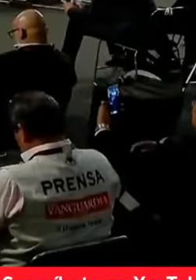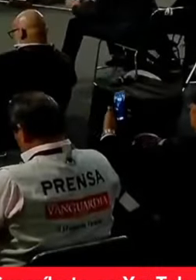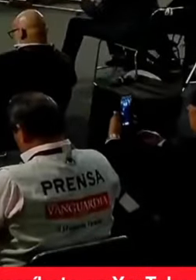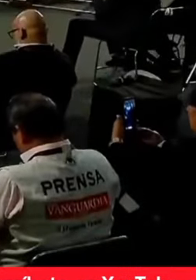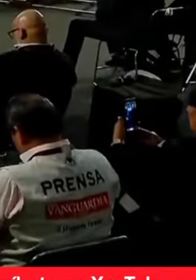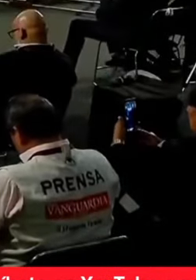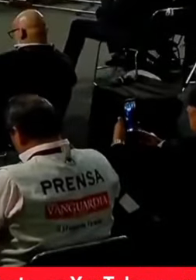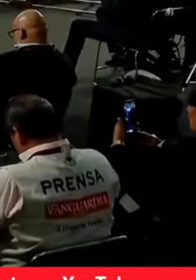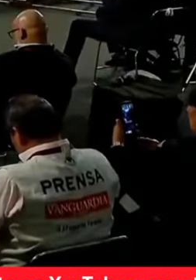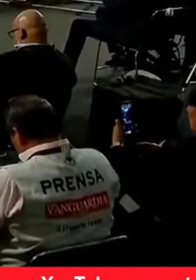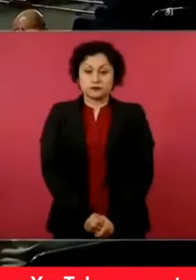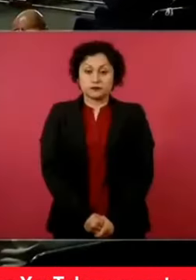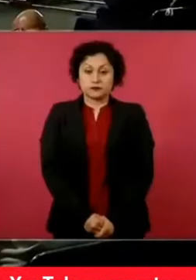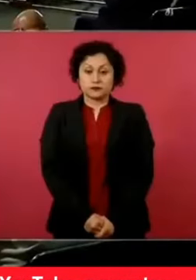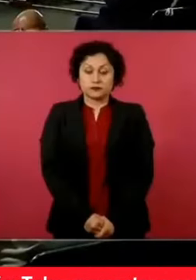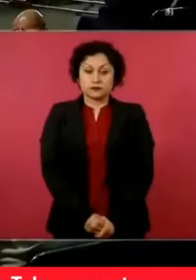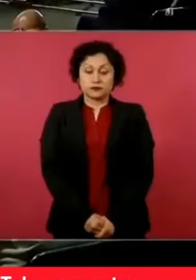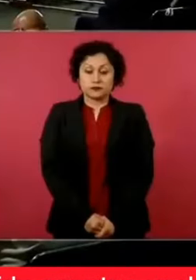señor presidente. Con permiso.